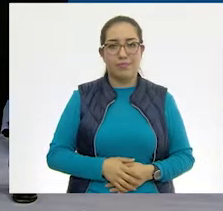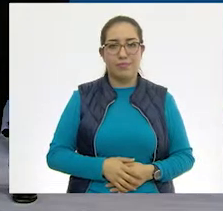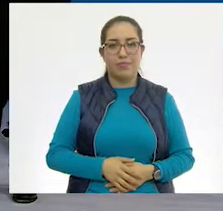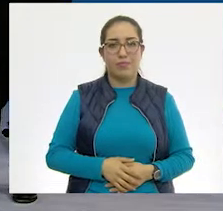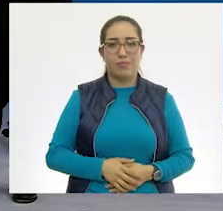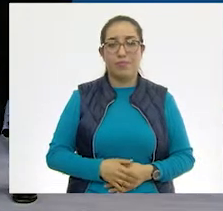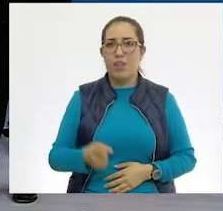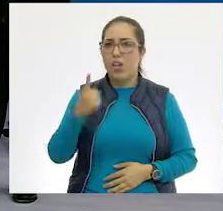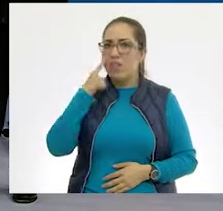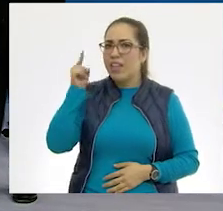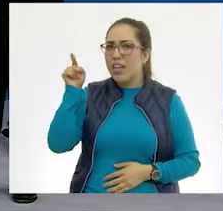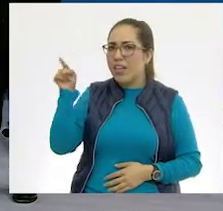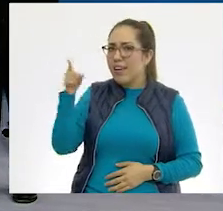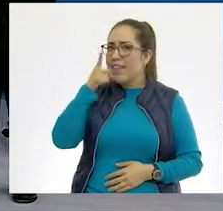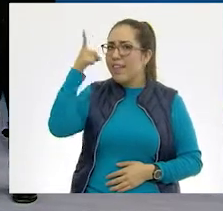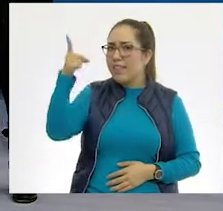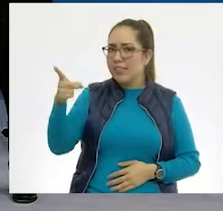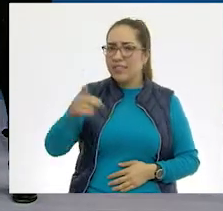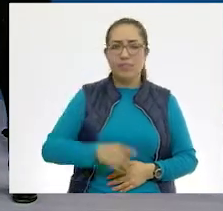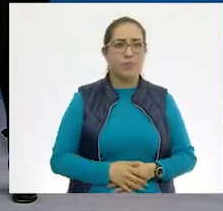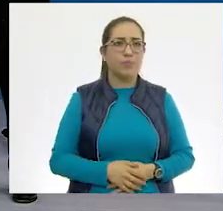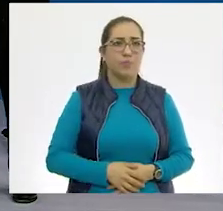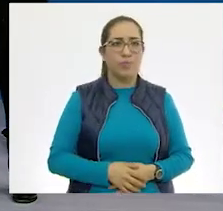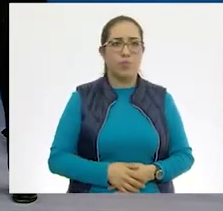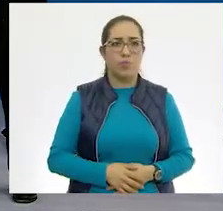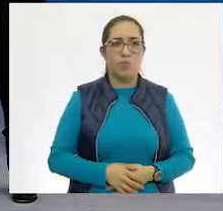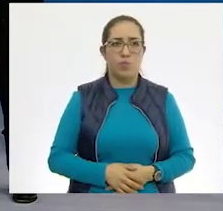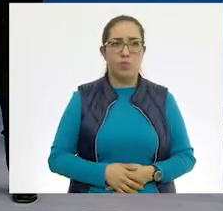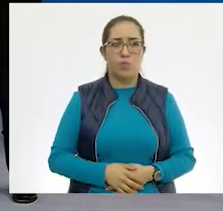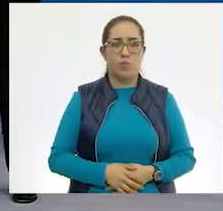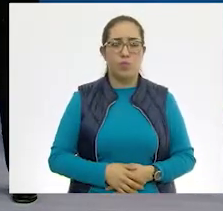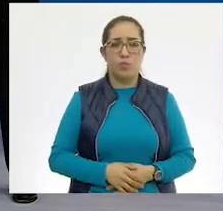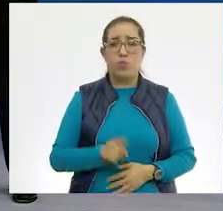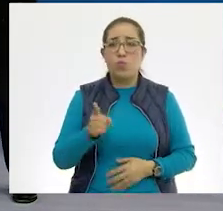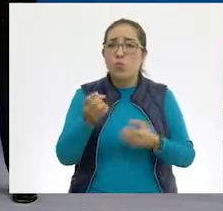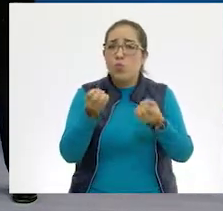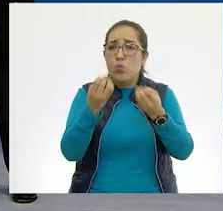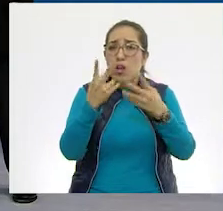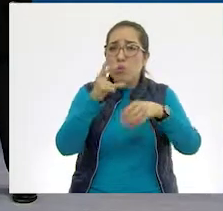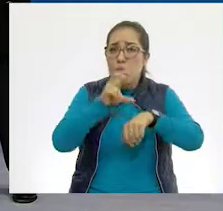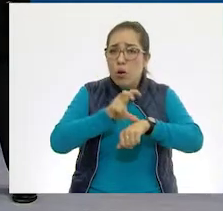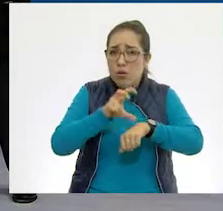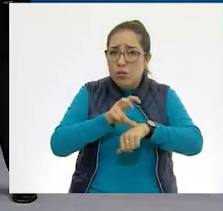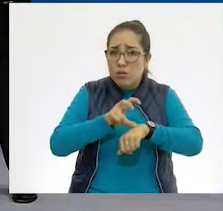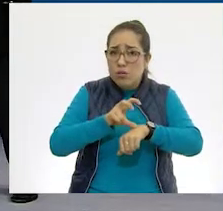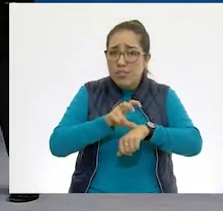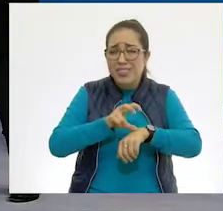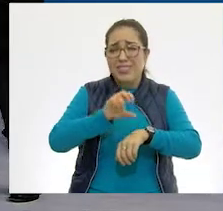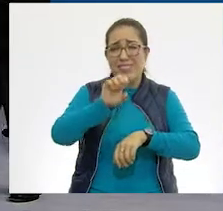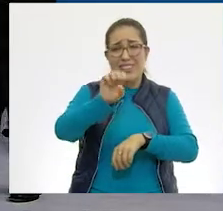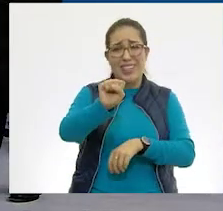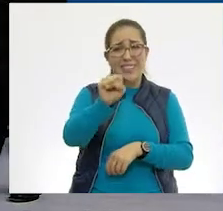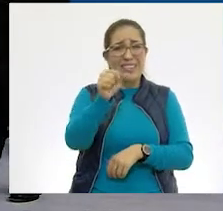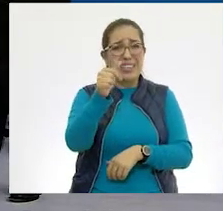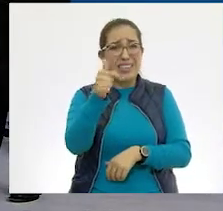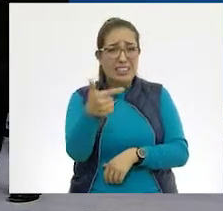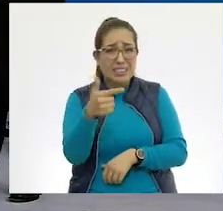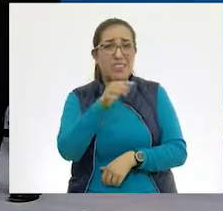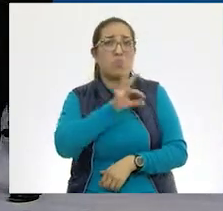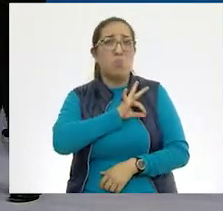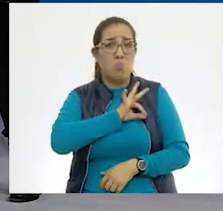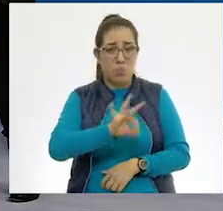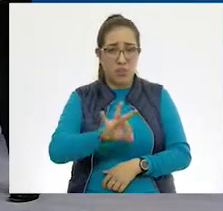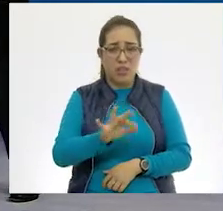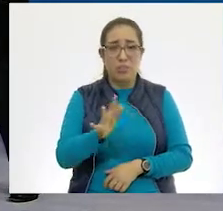Y fíjate, aquí dice, pueden poner hasta 67 huevos. ¿Sale? Wow.